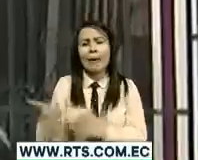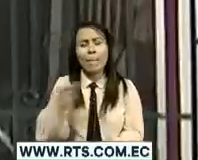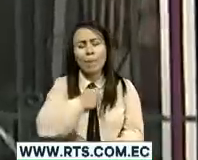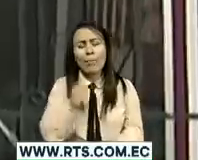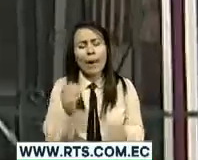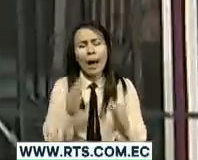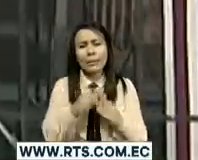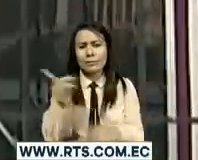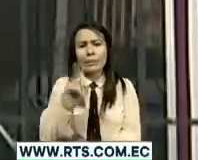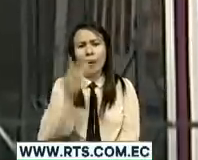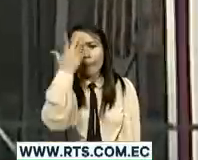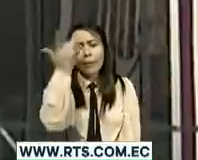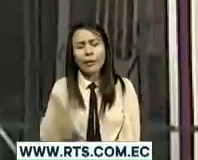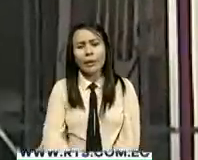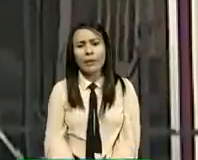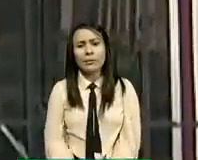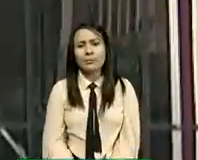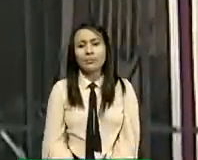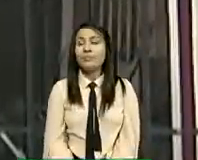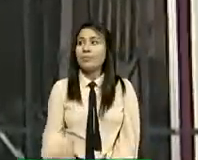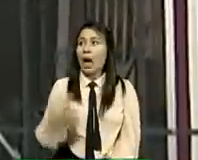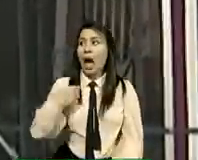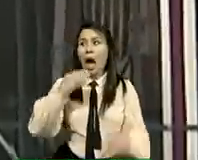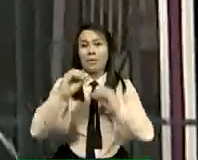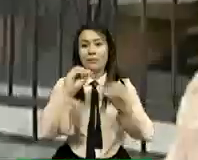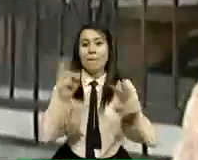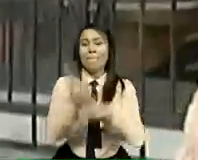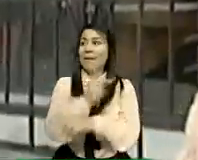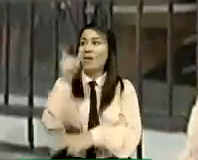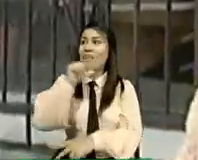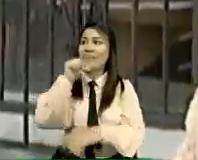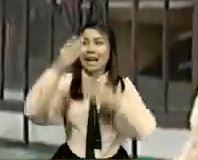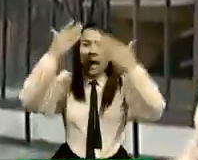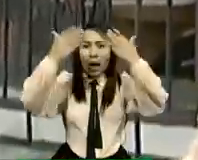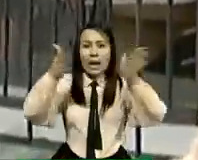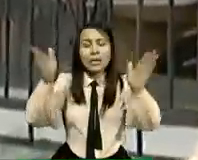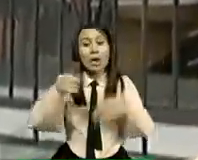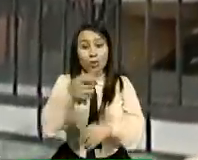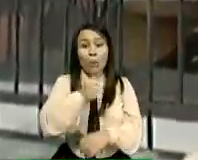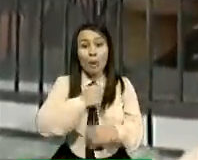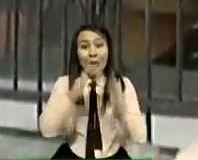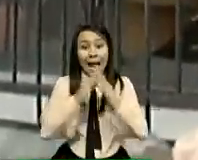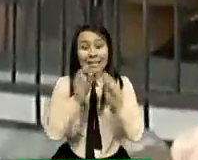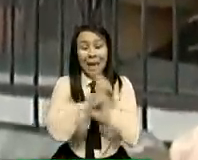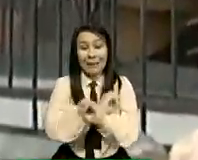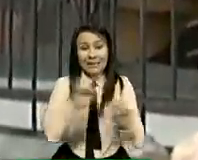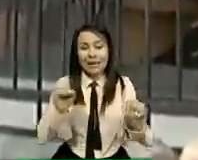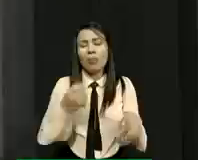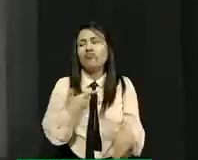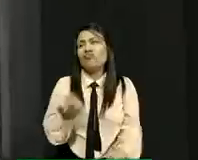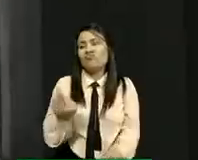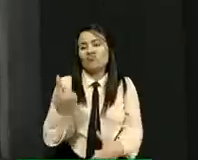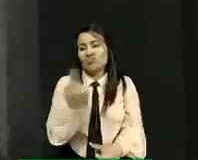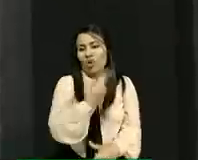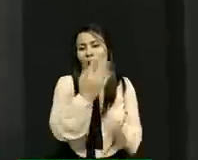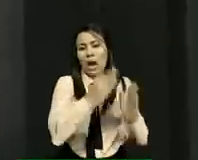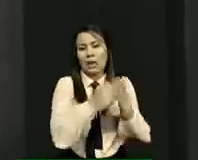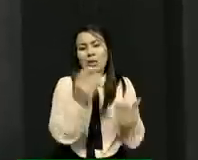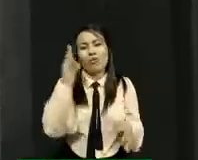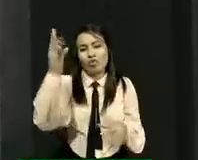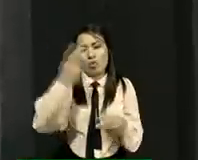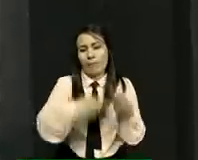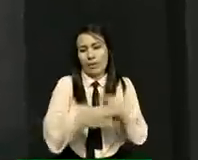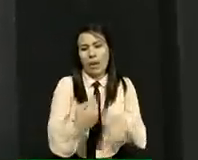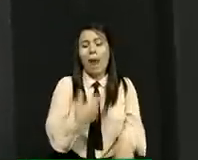de los domicilios, a quienes les pidieron que refuercen las seguridades de los inmuebles. Dicen que en las noches ingresan algunas